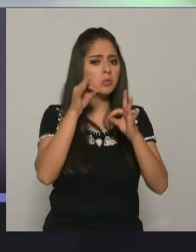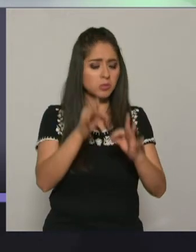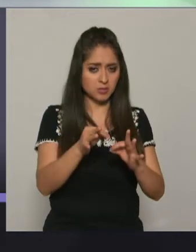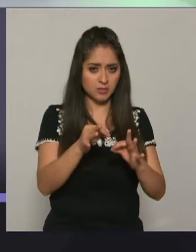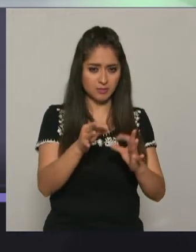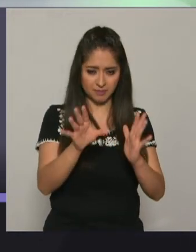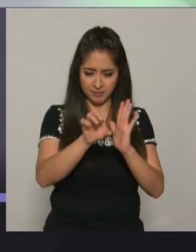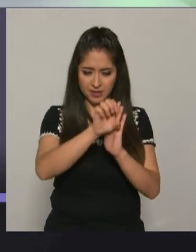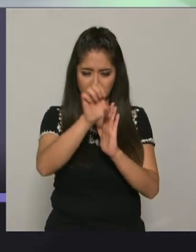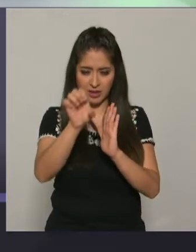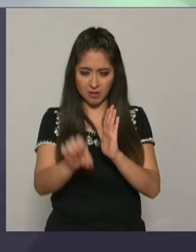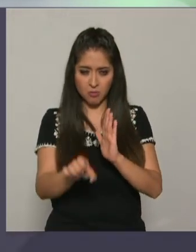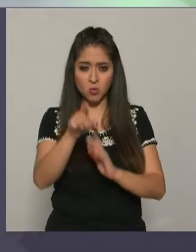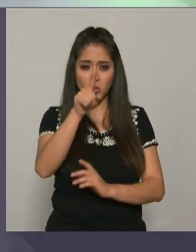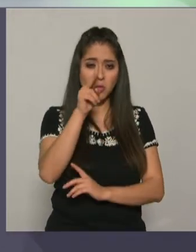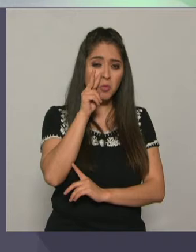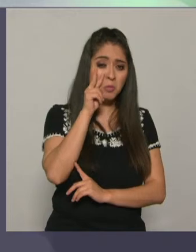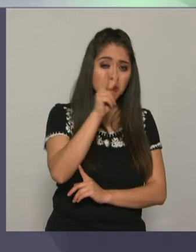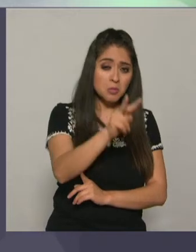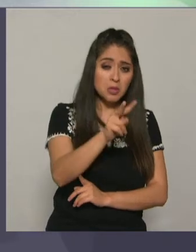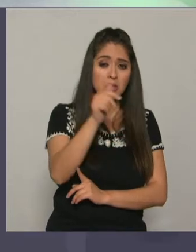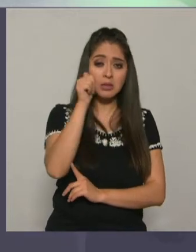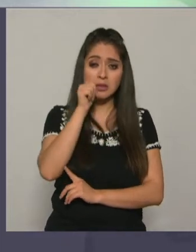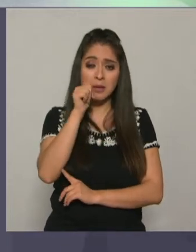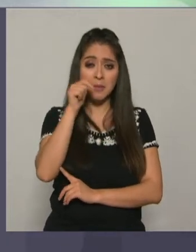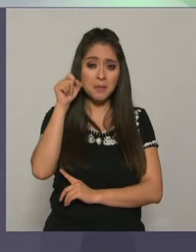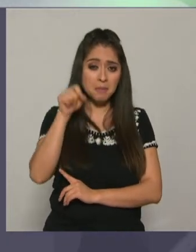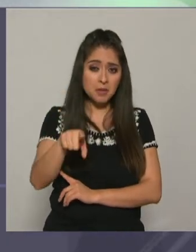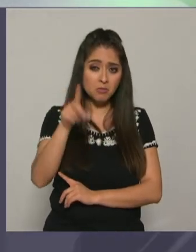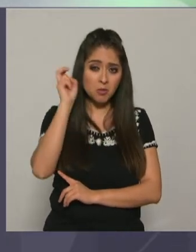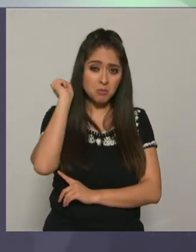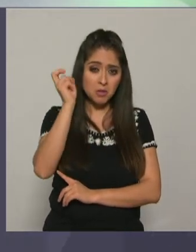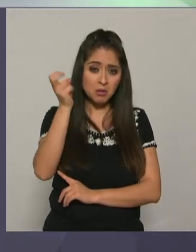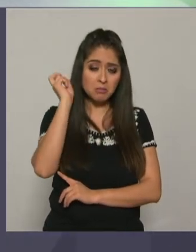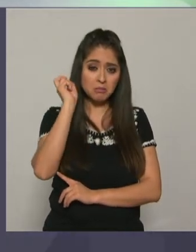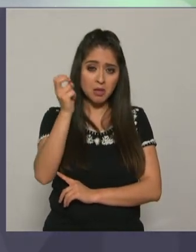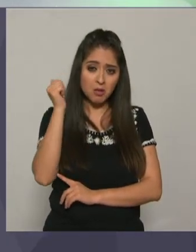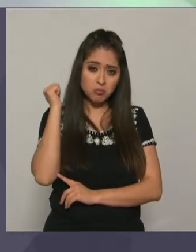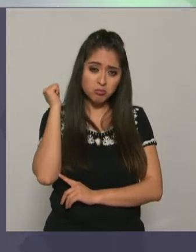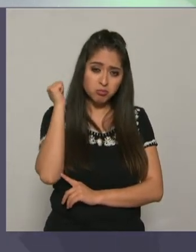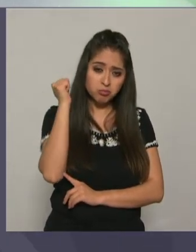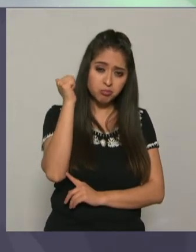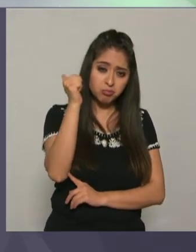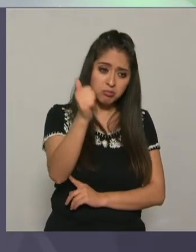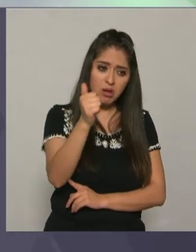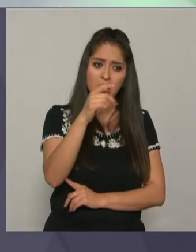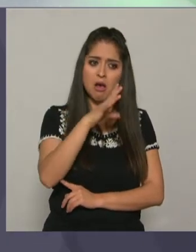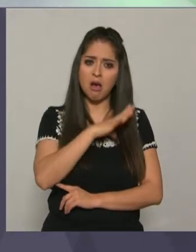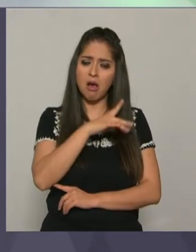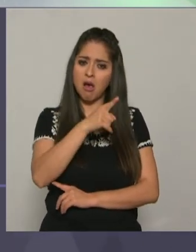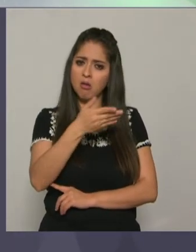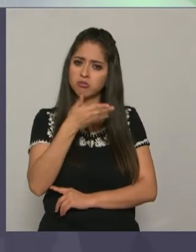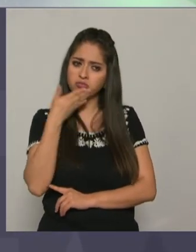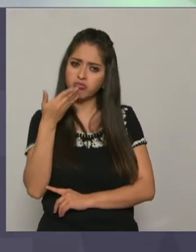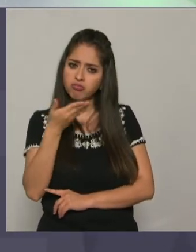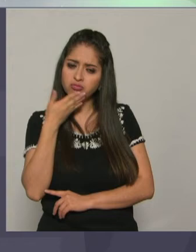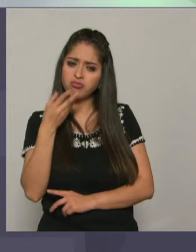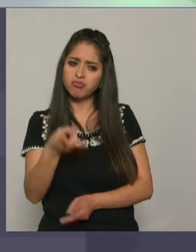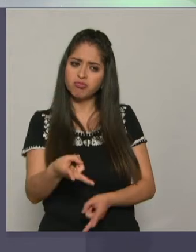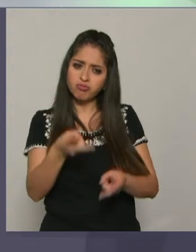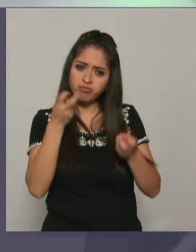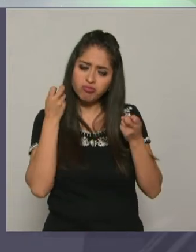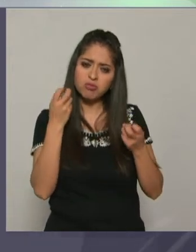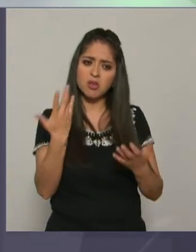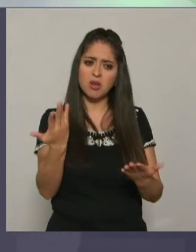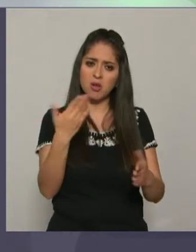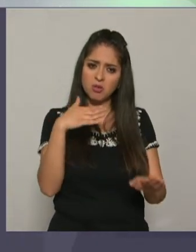estás viendo que en la ruta que usas están habiendo situaciones, están habiendo robos, está habiendo